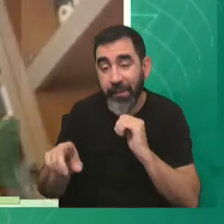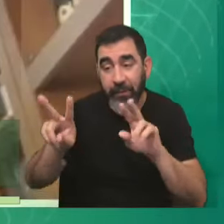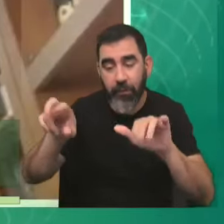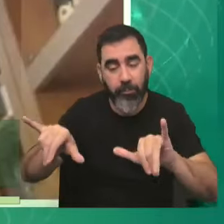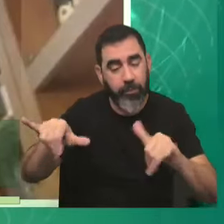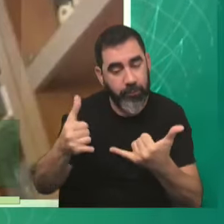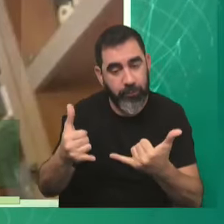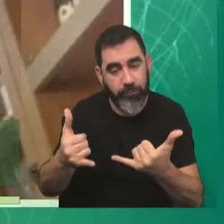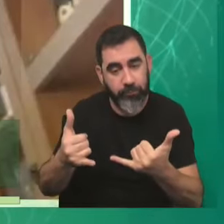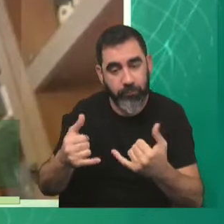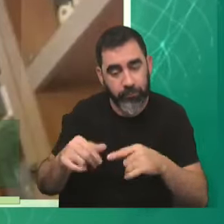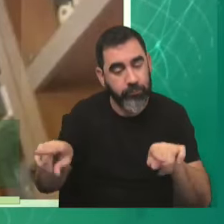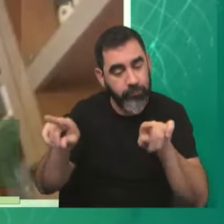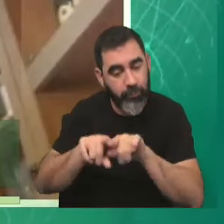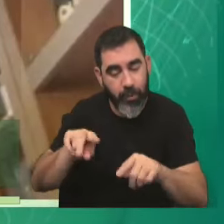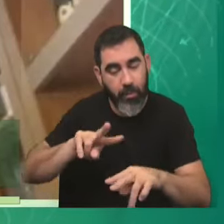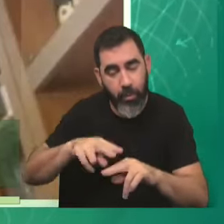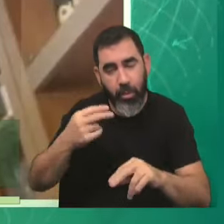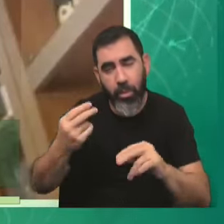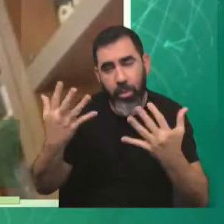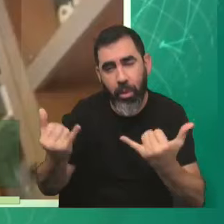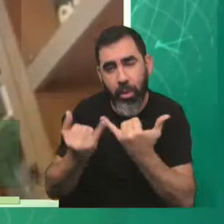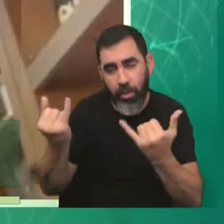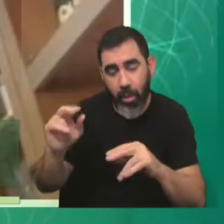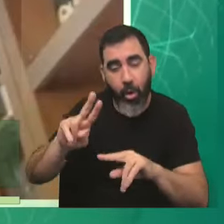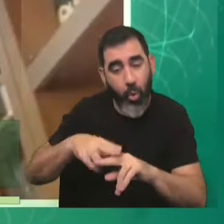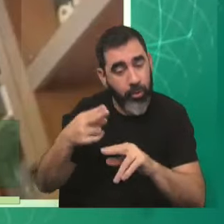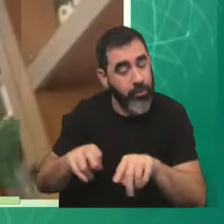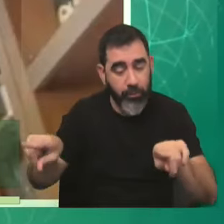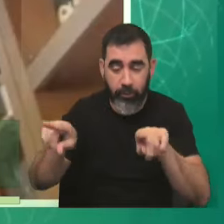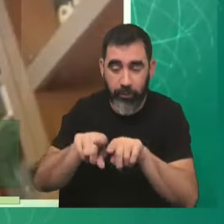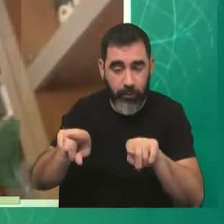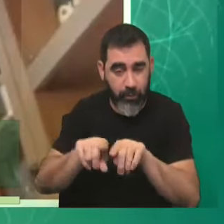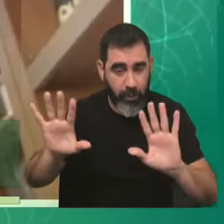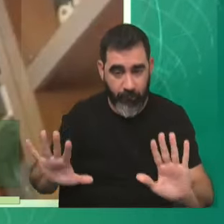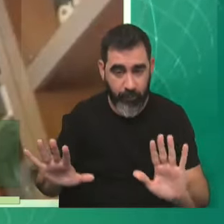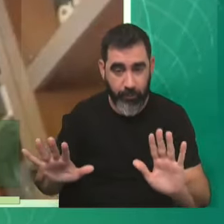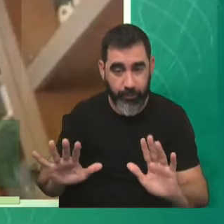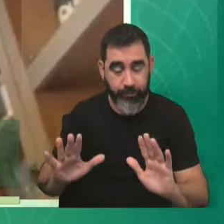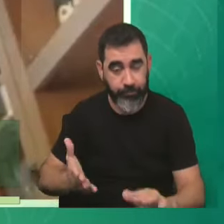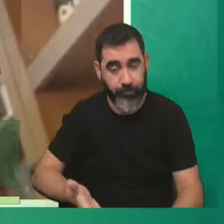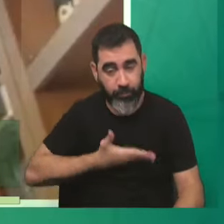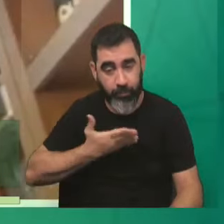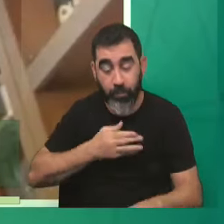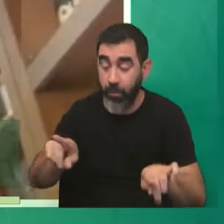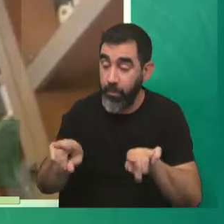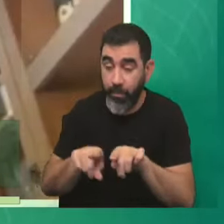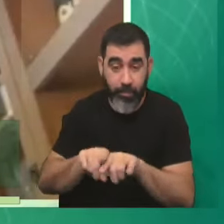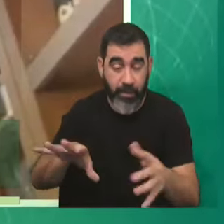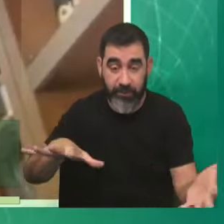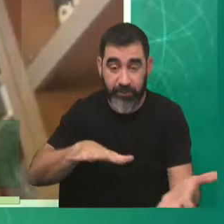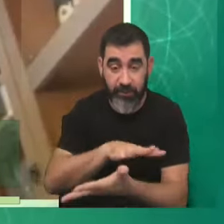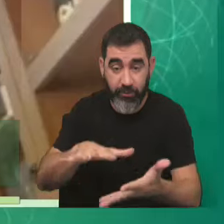es recurrente o sea hace 10 15 días estábamos exactamente en lo mismo y estábamos manifestando no exactamente por lo mismo